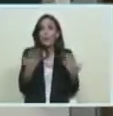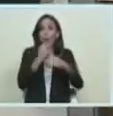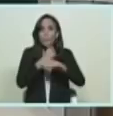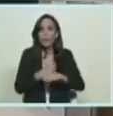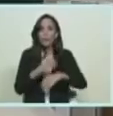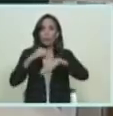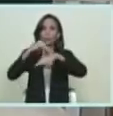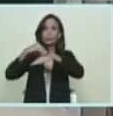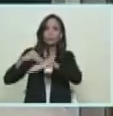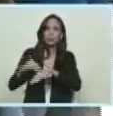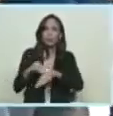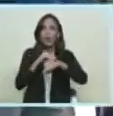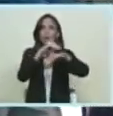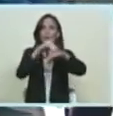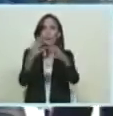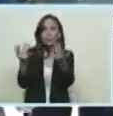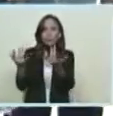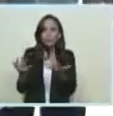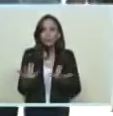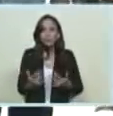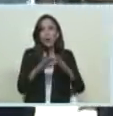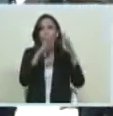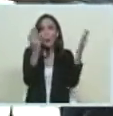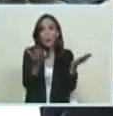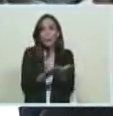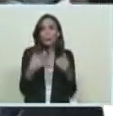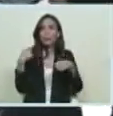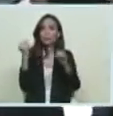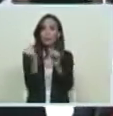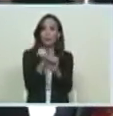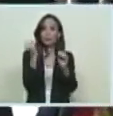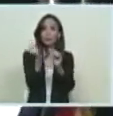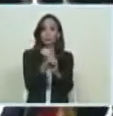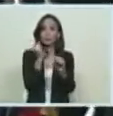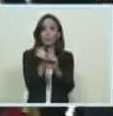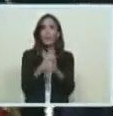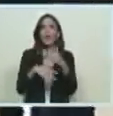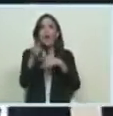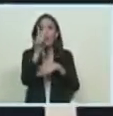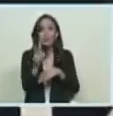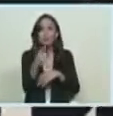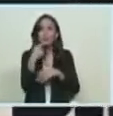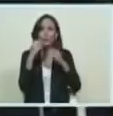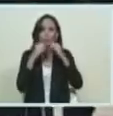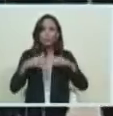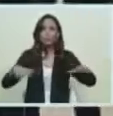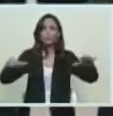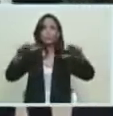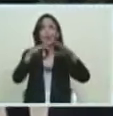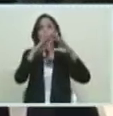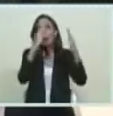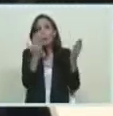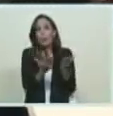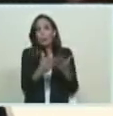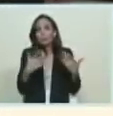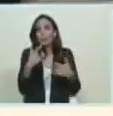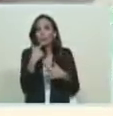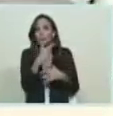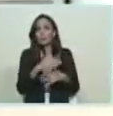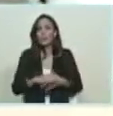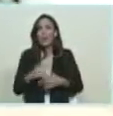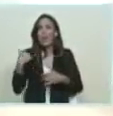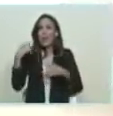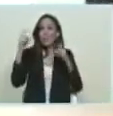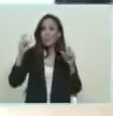ser llamada, ser convocada a nivel mundial. Nosotros desde acá de Venezuela le decimos a los venezolanos y al mundo entero que nosotros